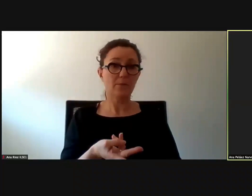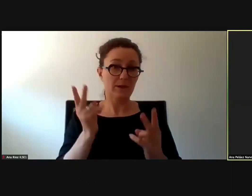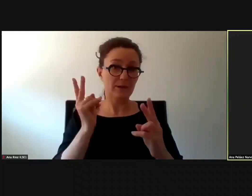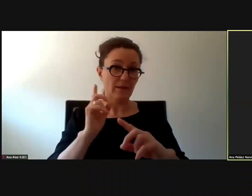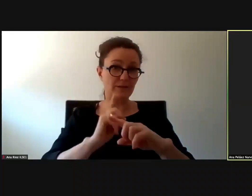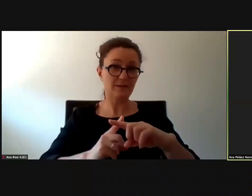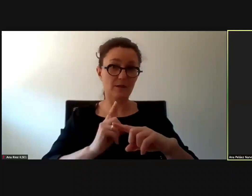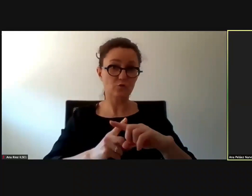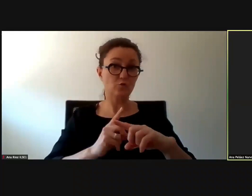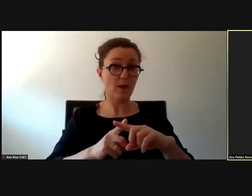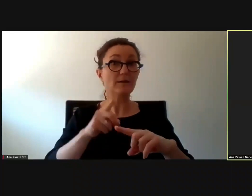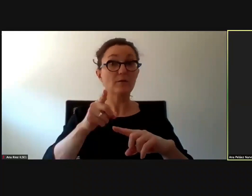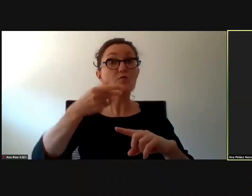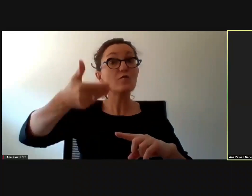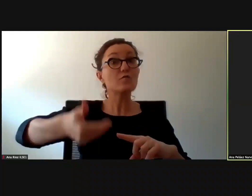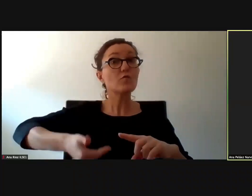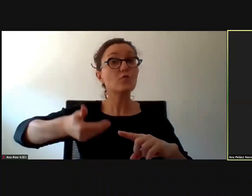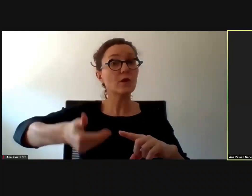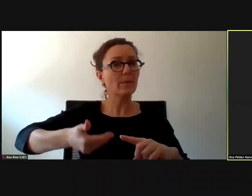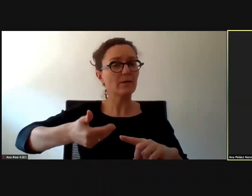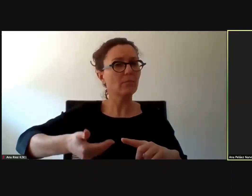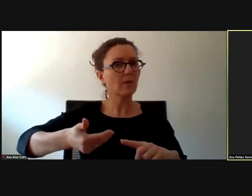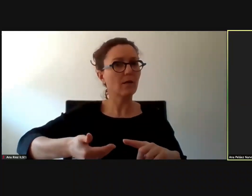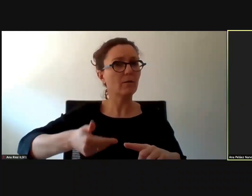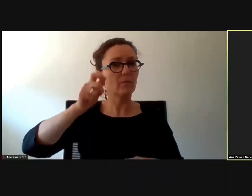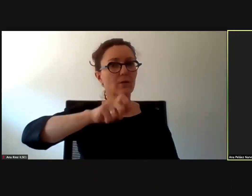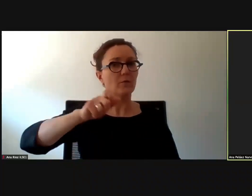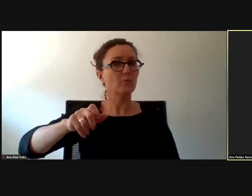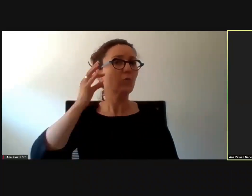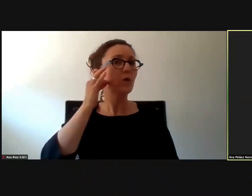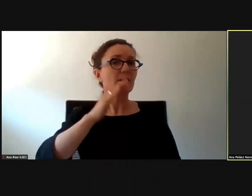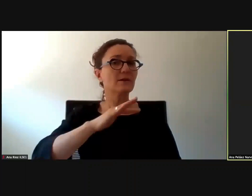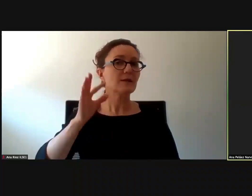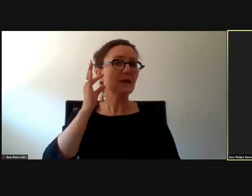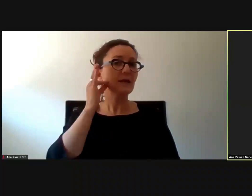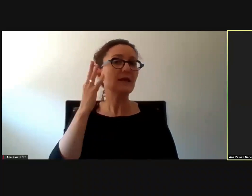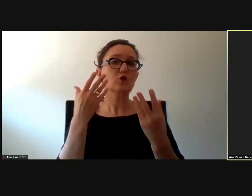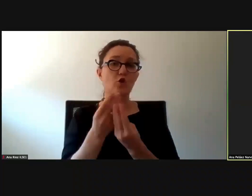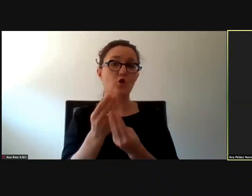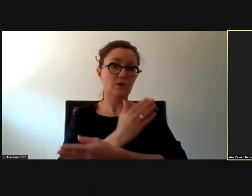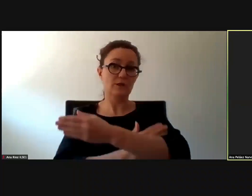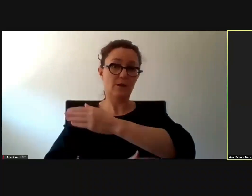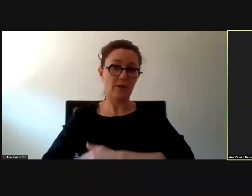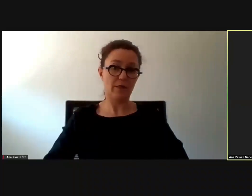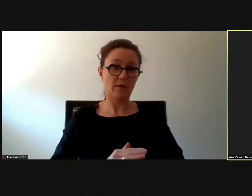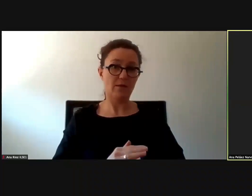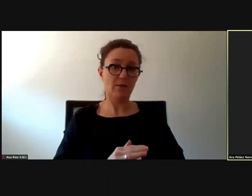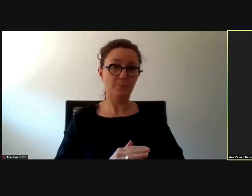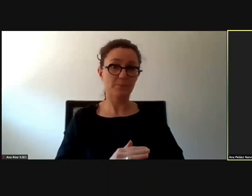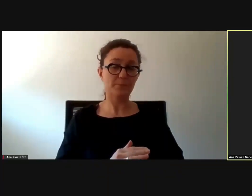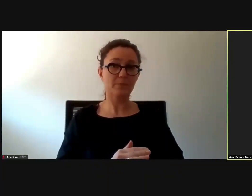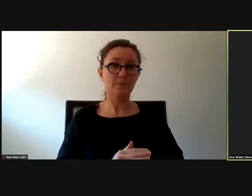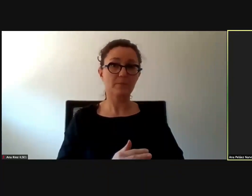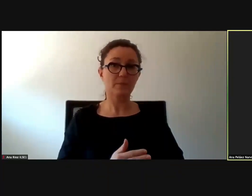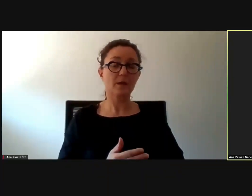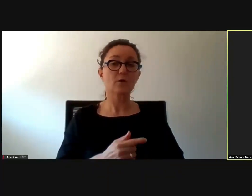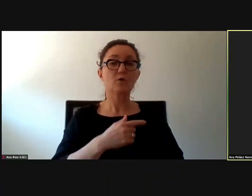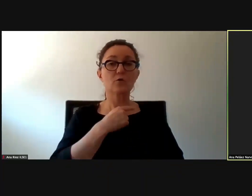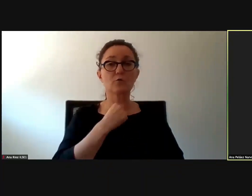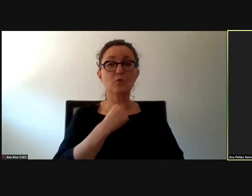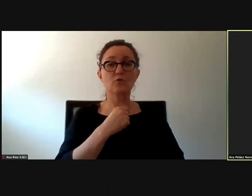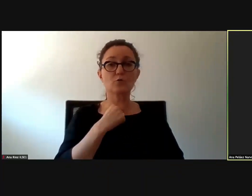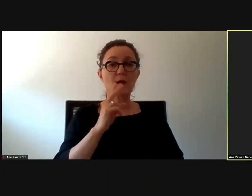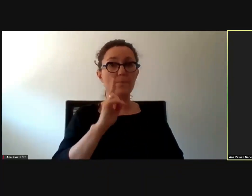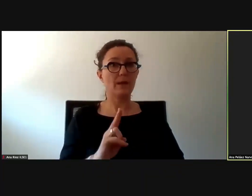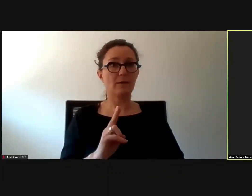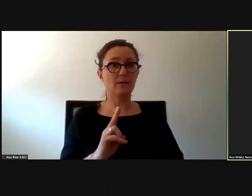son también fundamentales para las mujeres y niñas con discapacidad. Desafortunadamente querríamos ver mayor